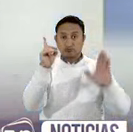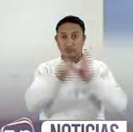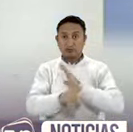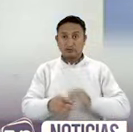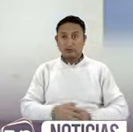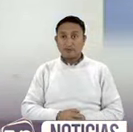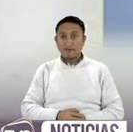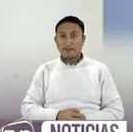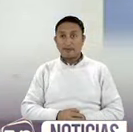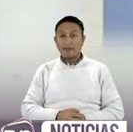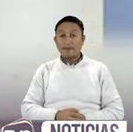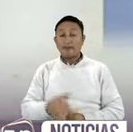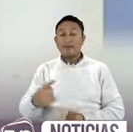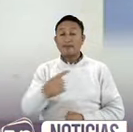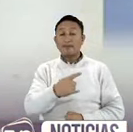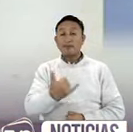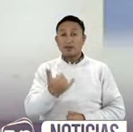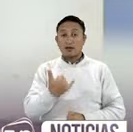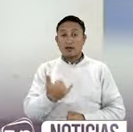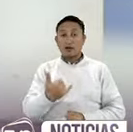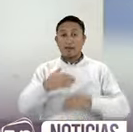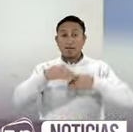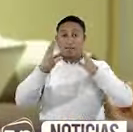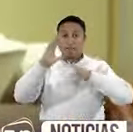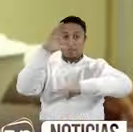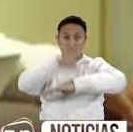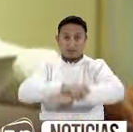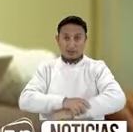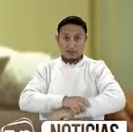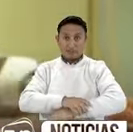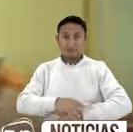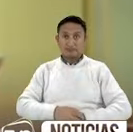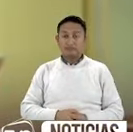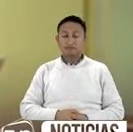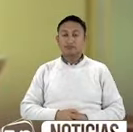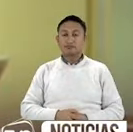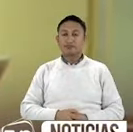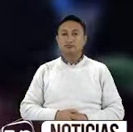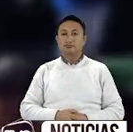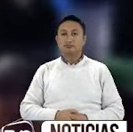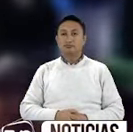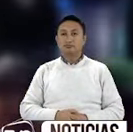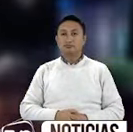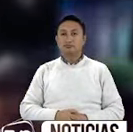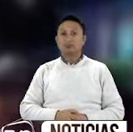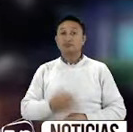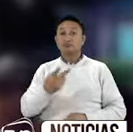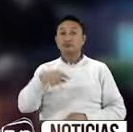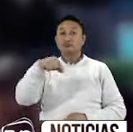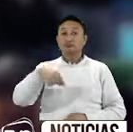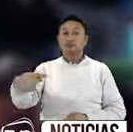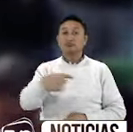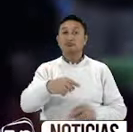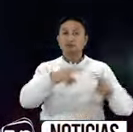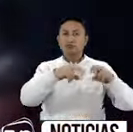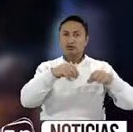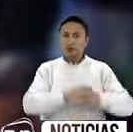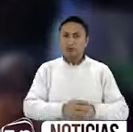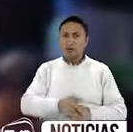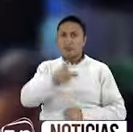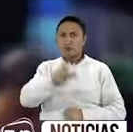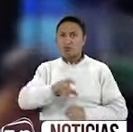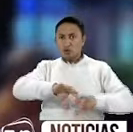último recientemente retenido en Panamá, dentro del caso Metástasis. Además, investigaba la incursión